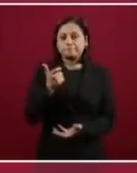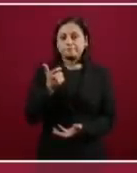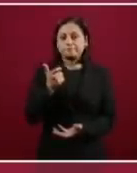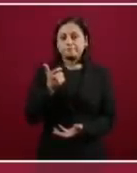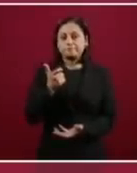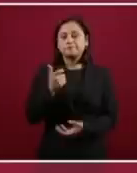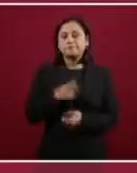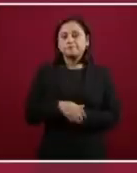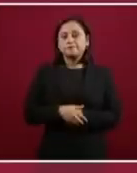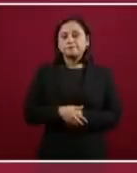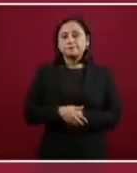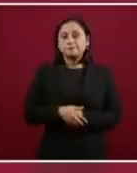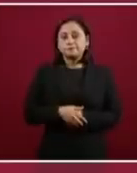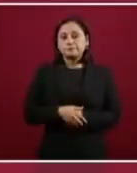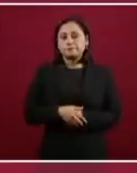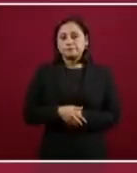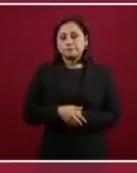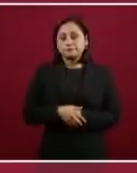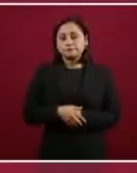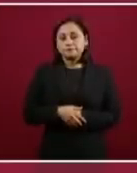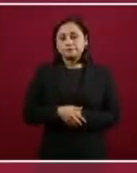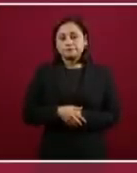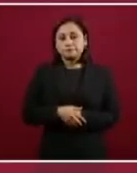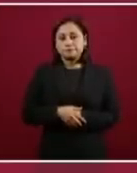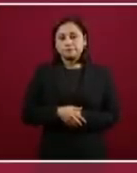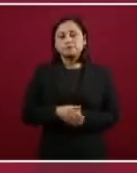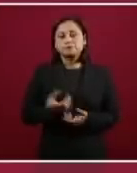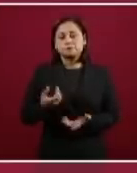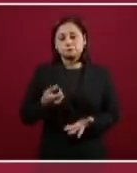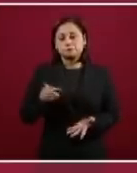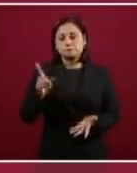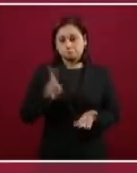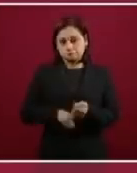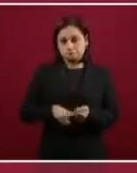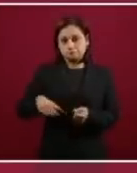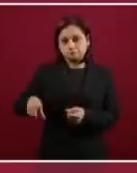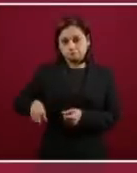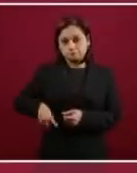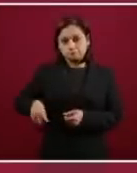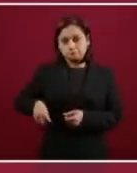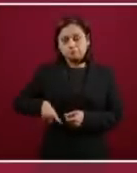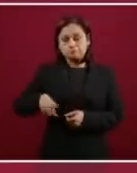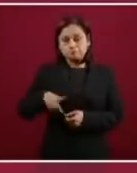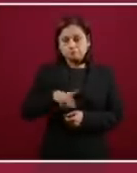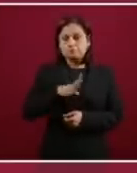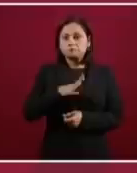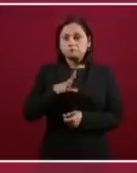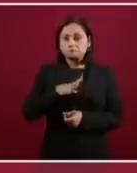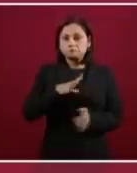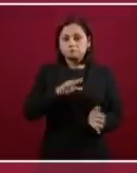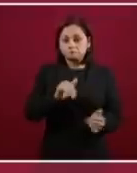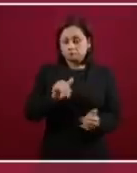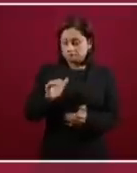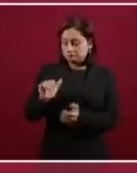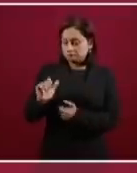más ingresos en las finanzas públicas. Esa es nuestra